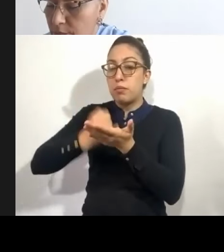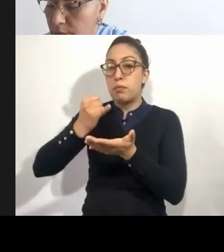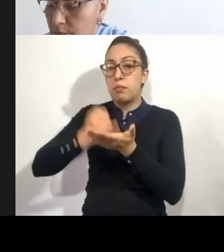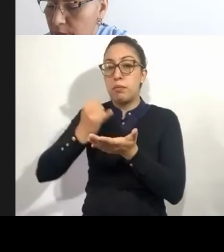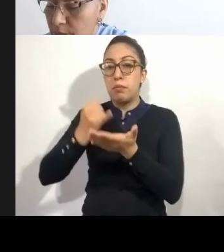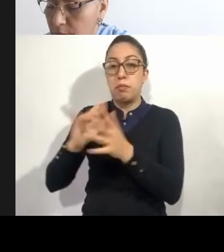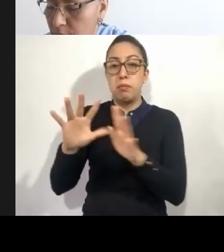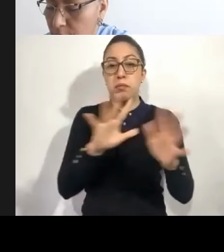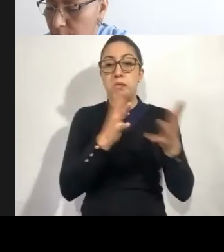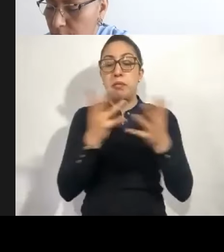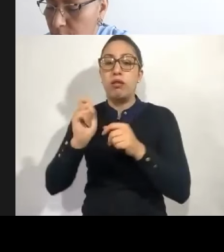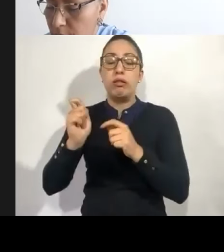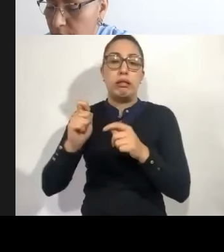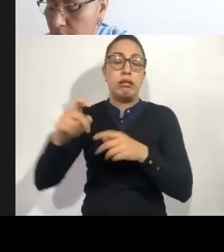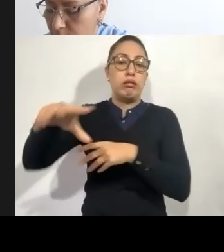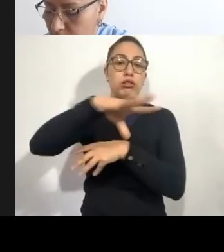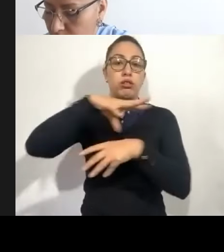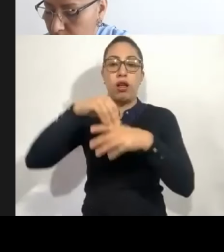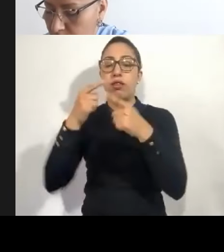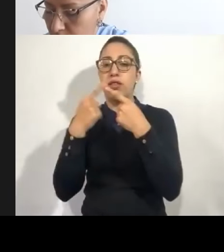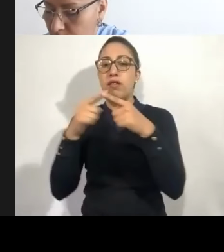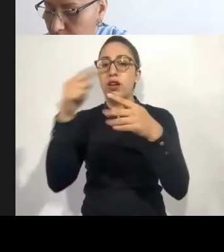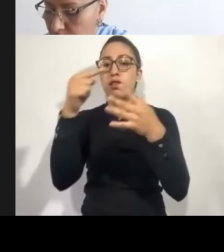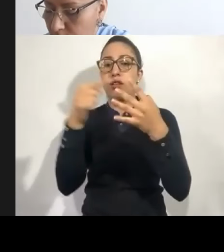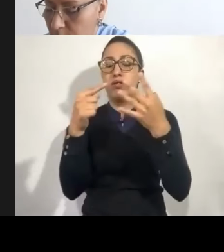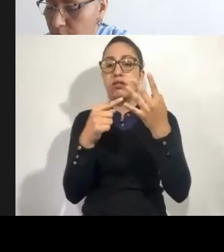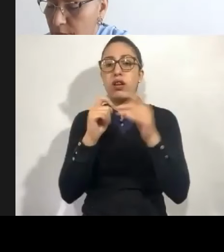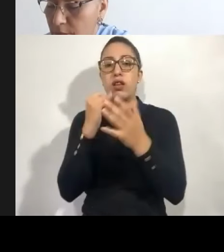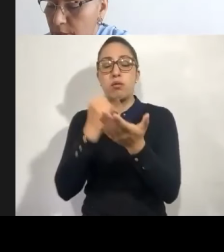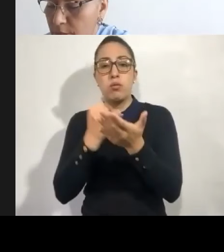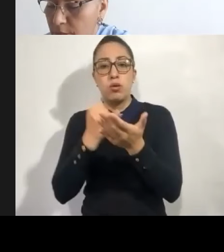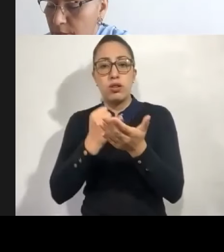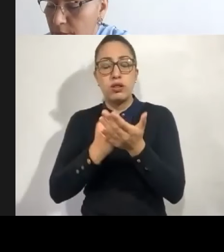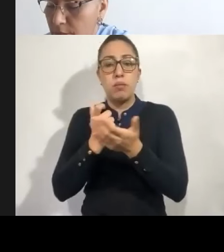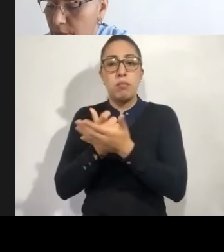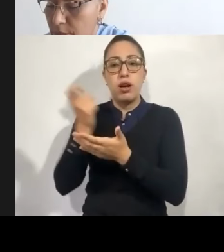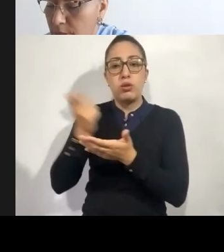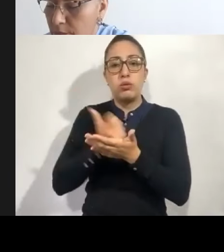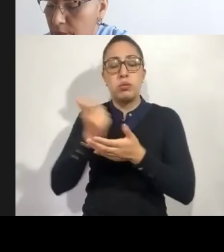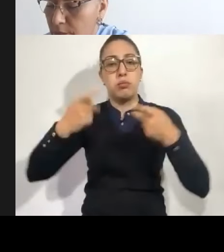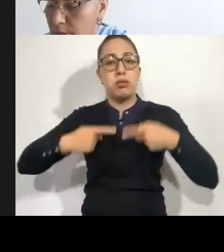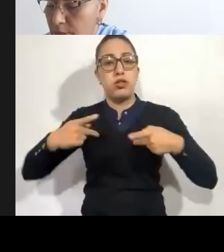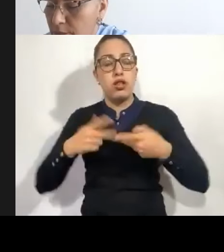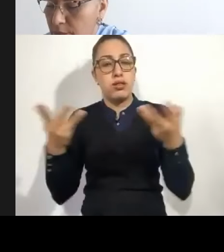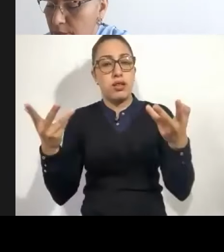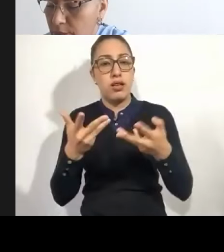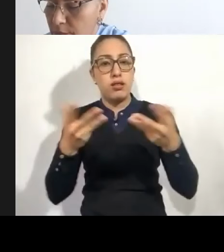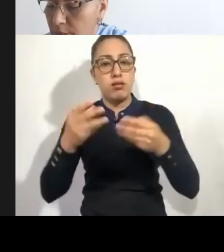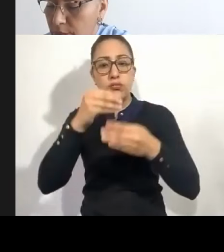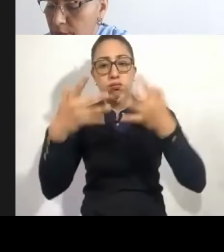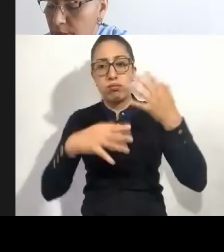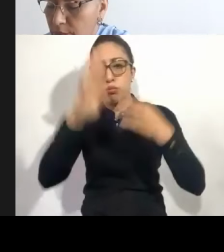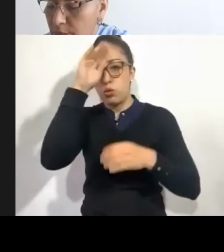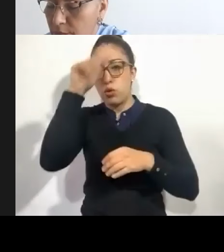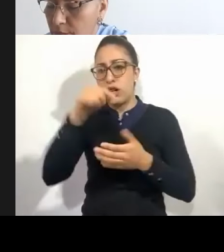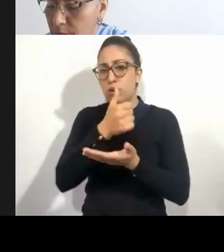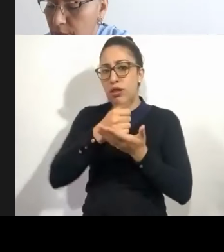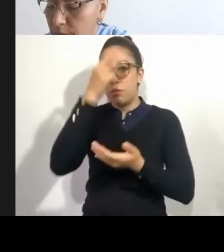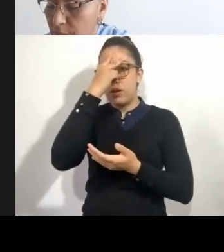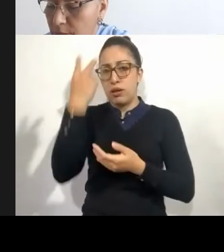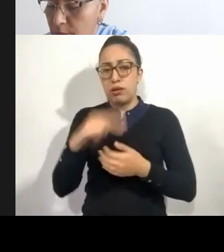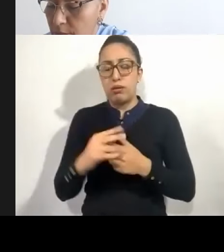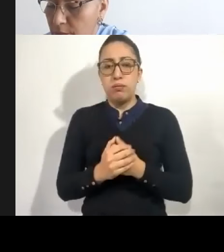todo tipo de impuestos, aportaciones y contribuciones. Y ahí mi pregunta es, ¿por qué